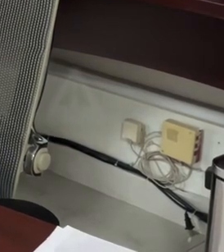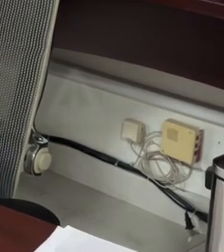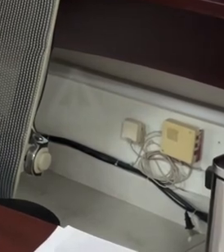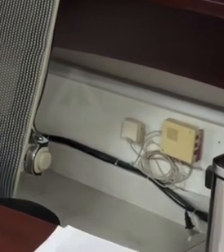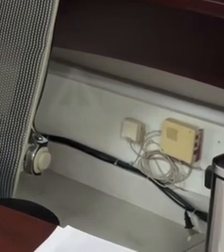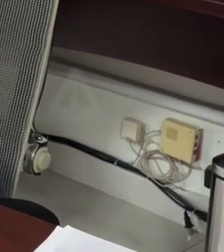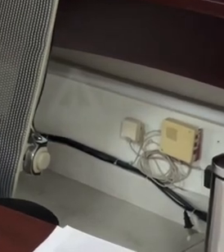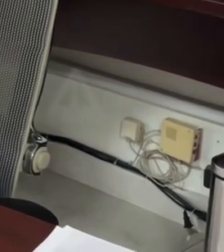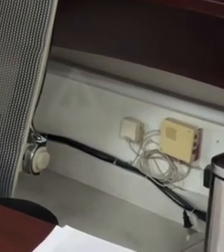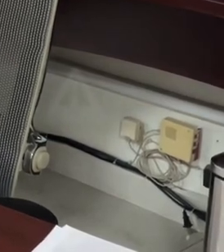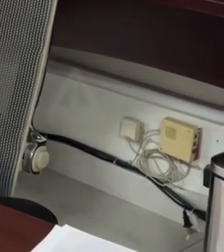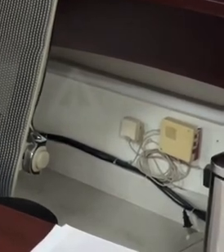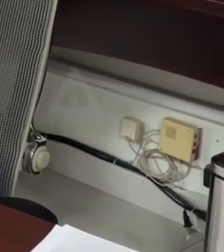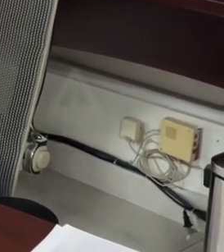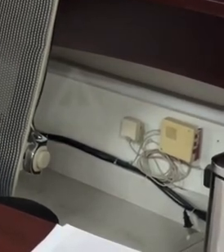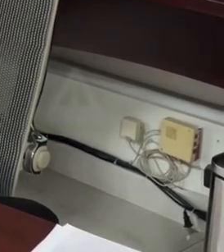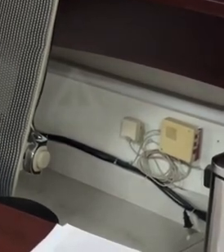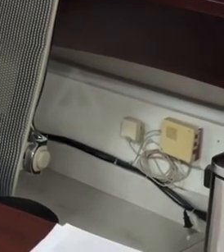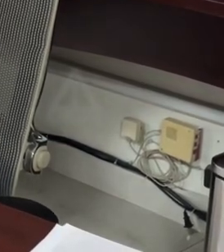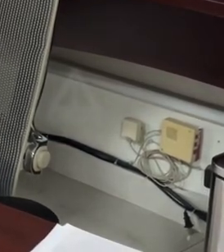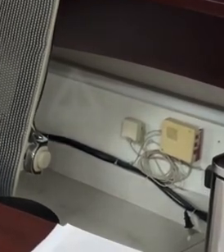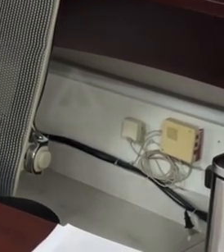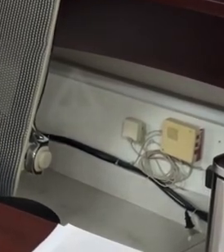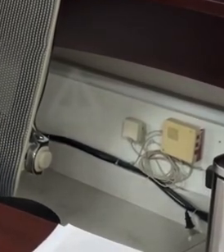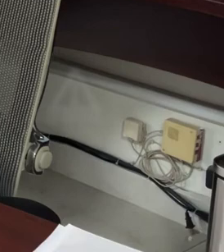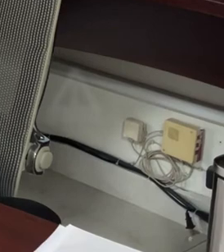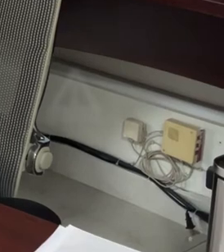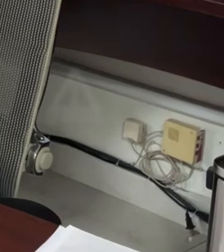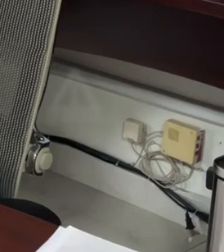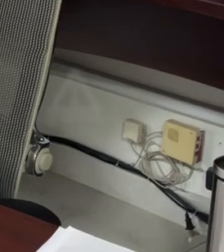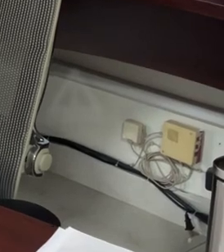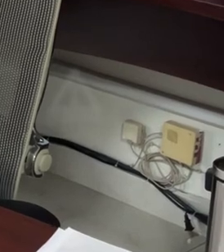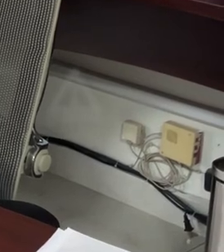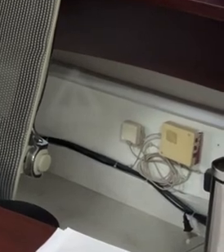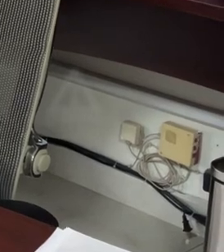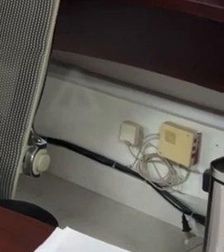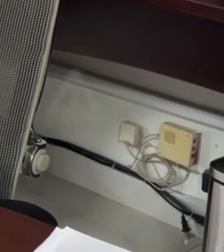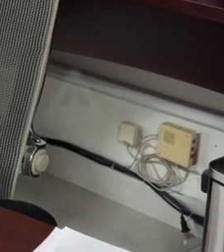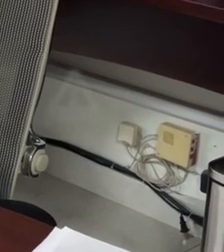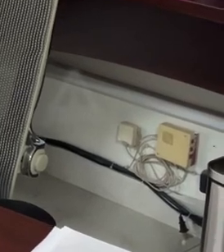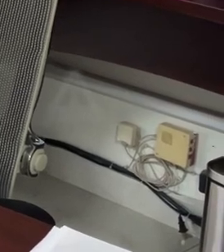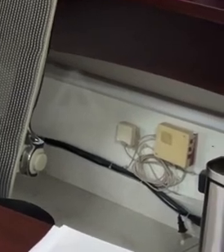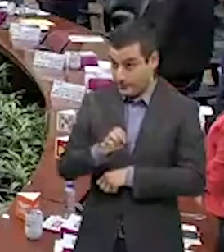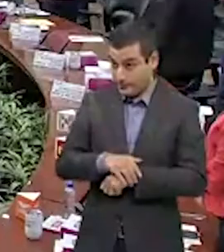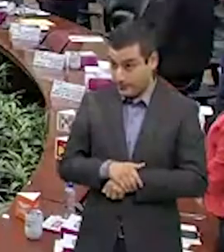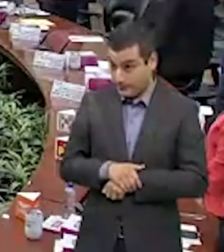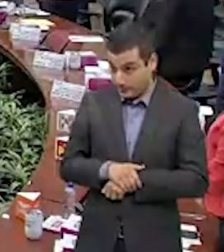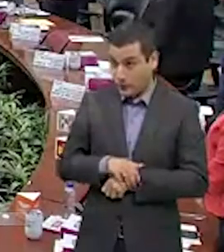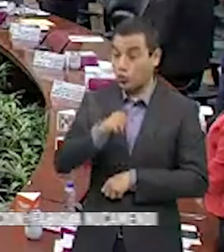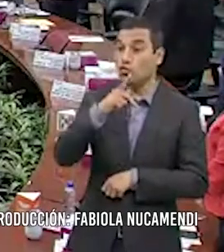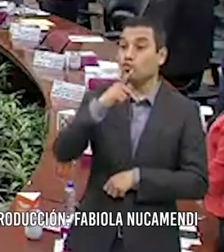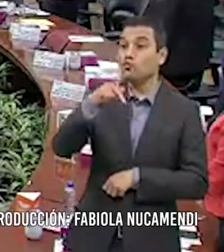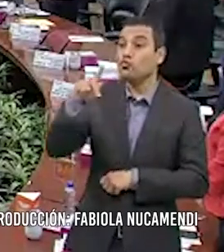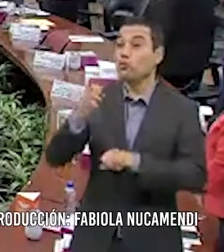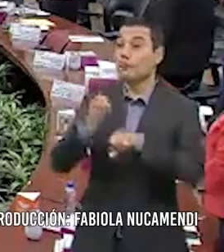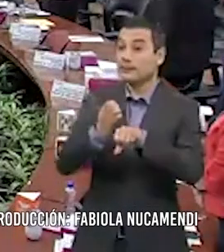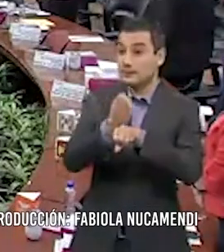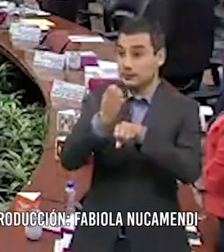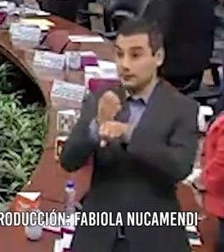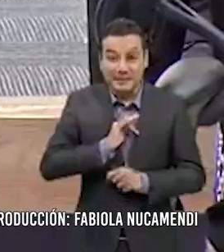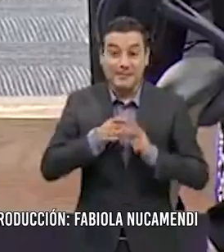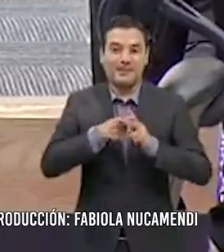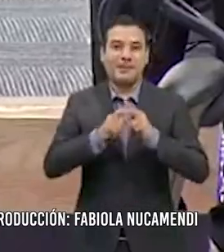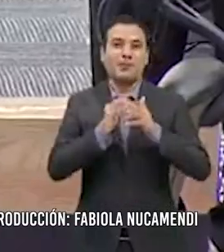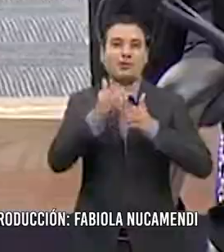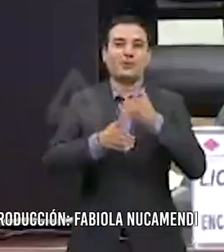campañas la jornada electorales el dos de junio entonces estaríamos hablando que concluyen el 29 de mayo con imágenes de Christopher